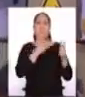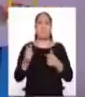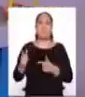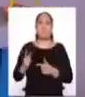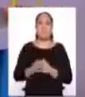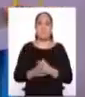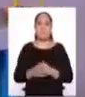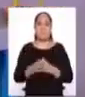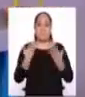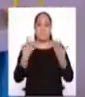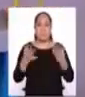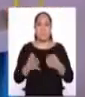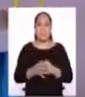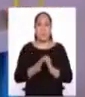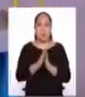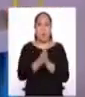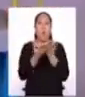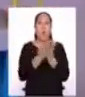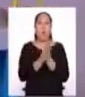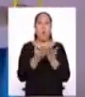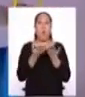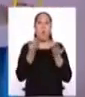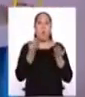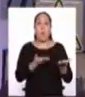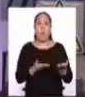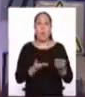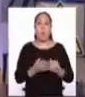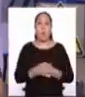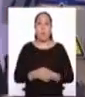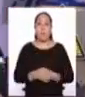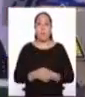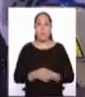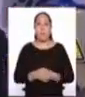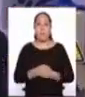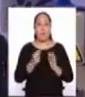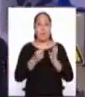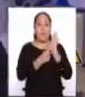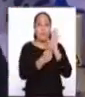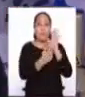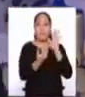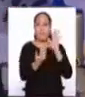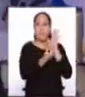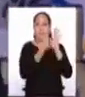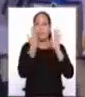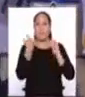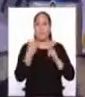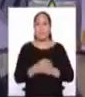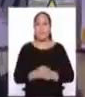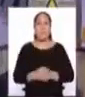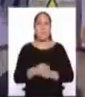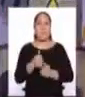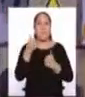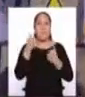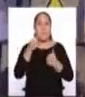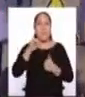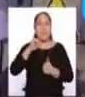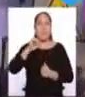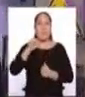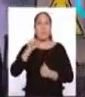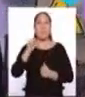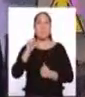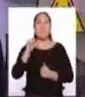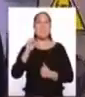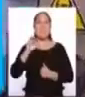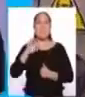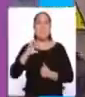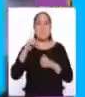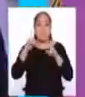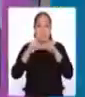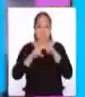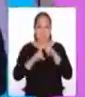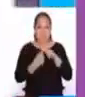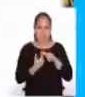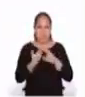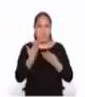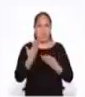al momento? Sí. A ver, aquí está. Muy bien, Isaac. A comenzar.